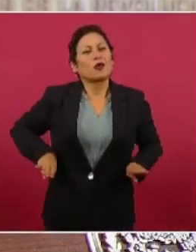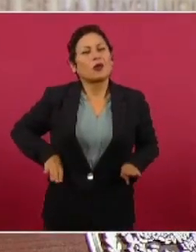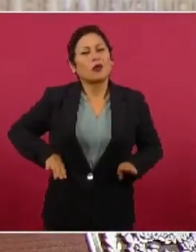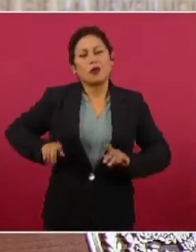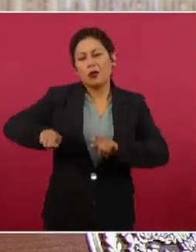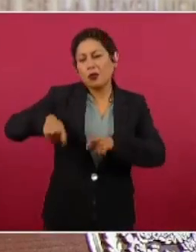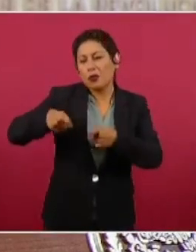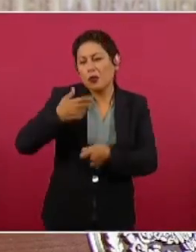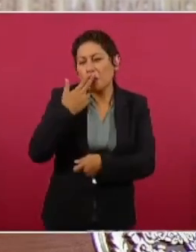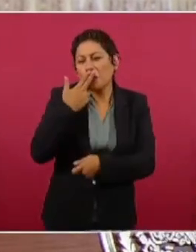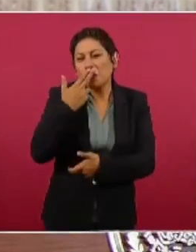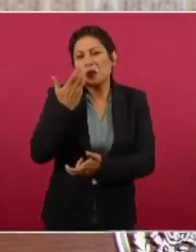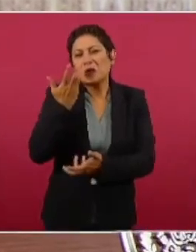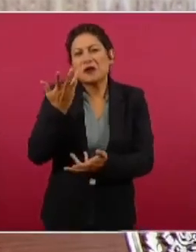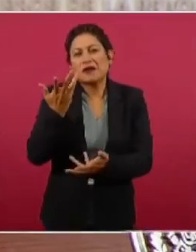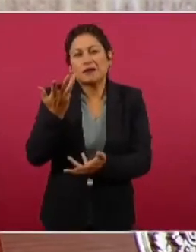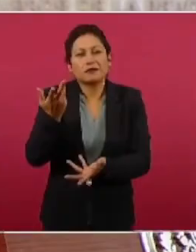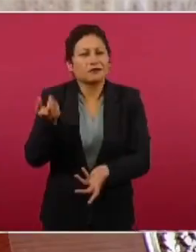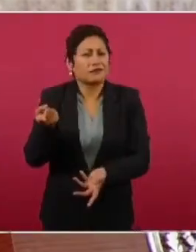O sea,